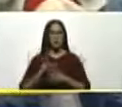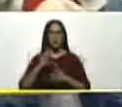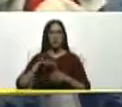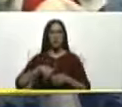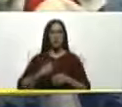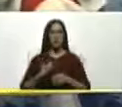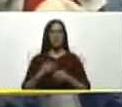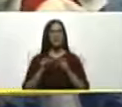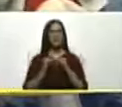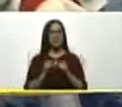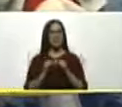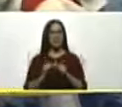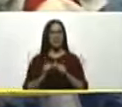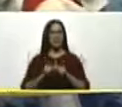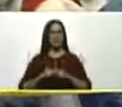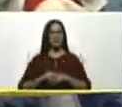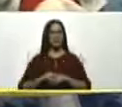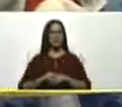no podemos seguir